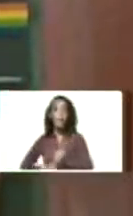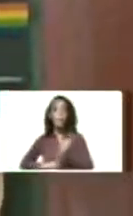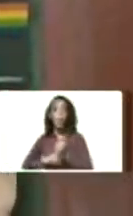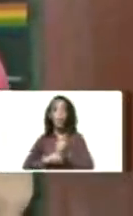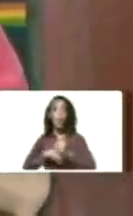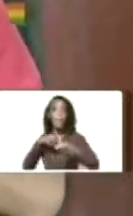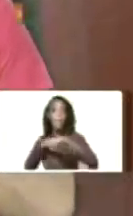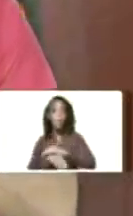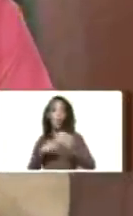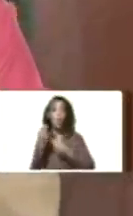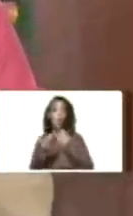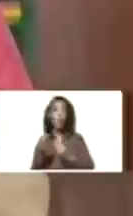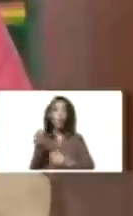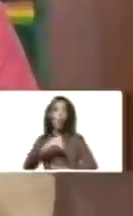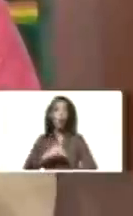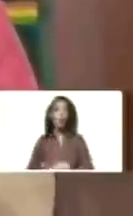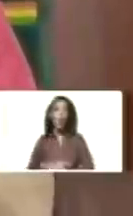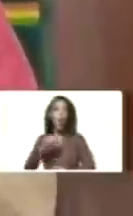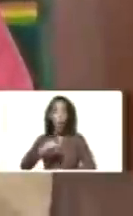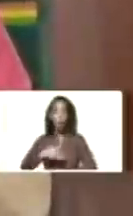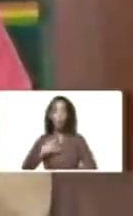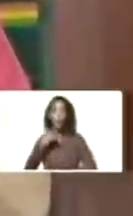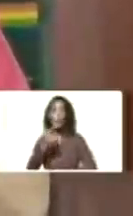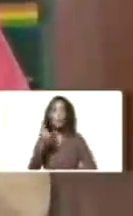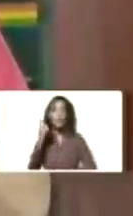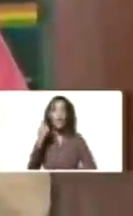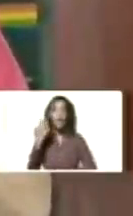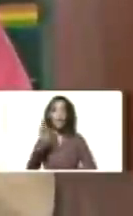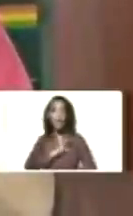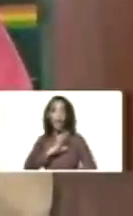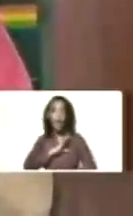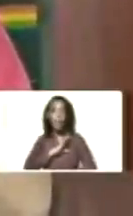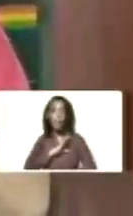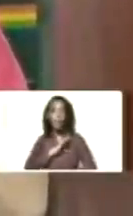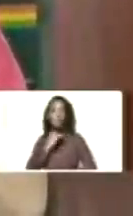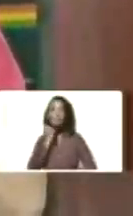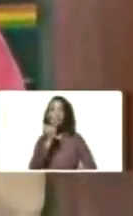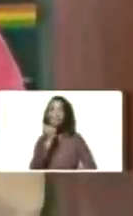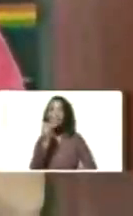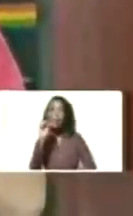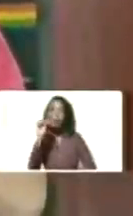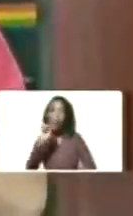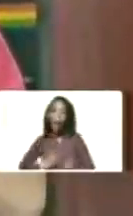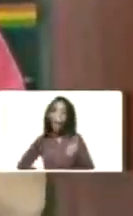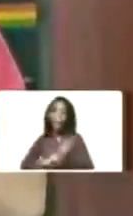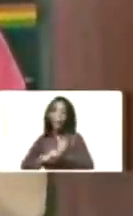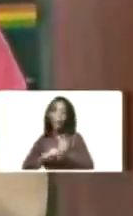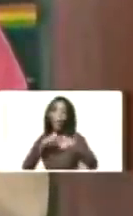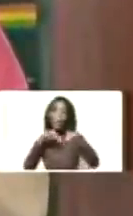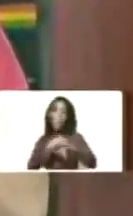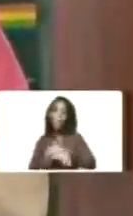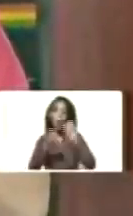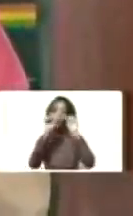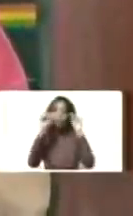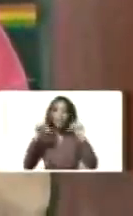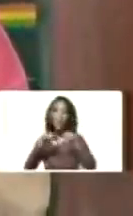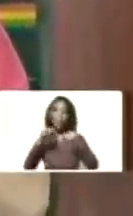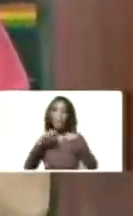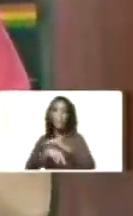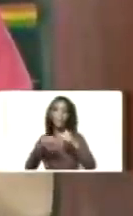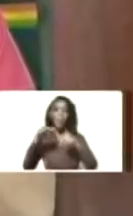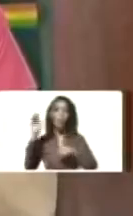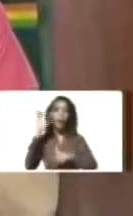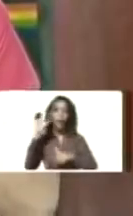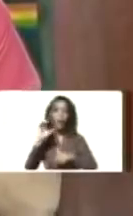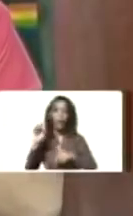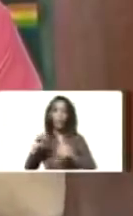trenes como tal. Hoy podemos decir que tenemos a punto la repotenciación de los trenes en el sistema Metro de Caracas como